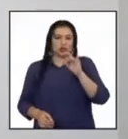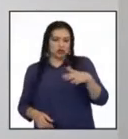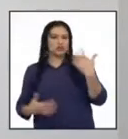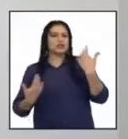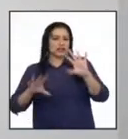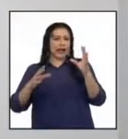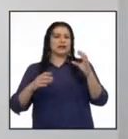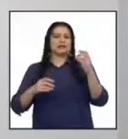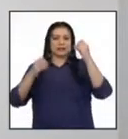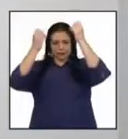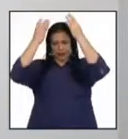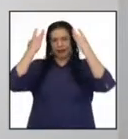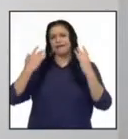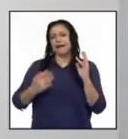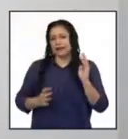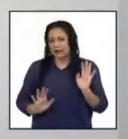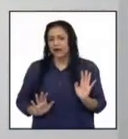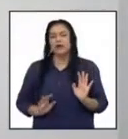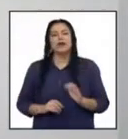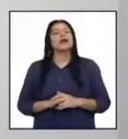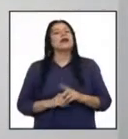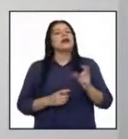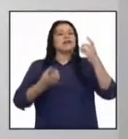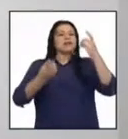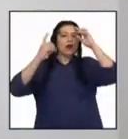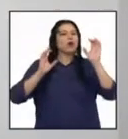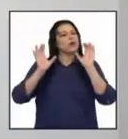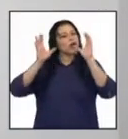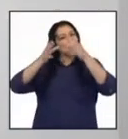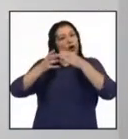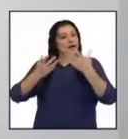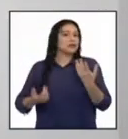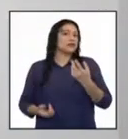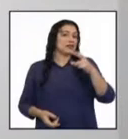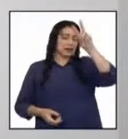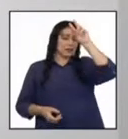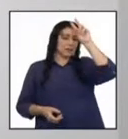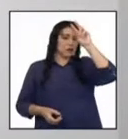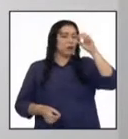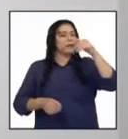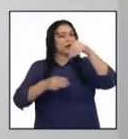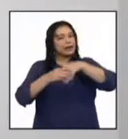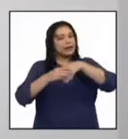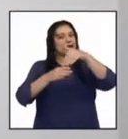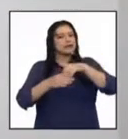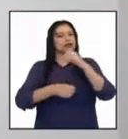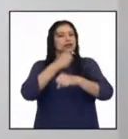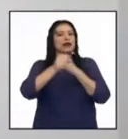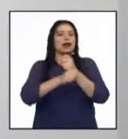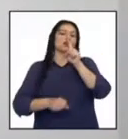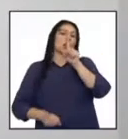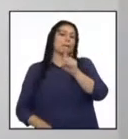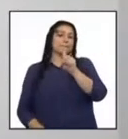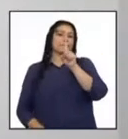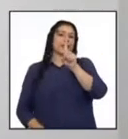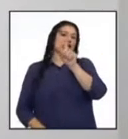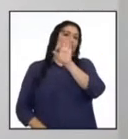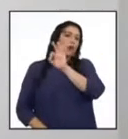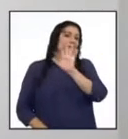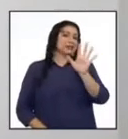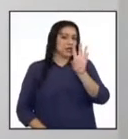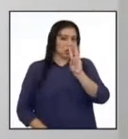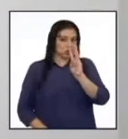estaban casadas. Según los datos del Congreso de la República, para la elección de